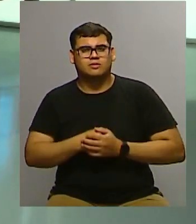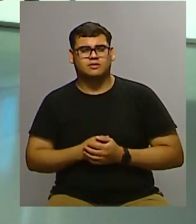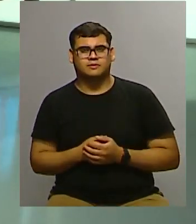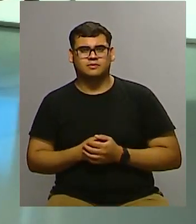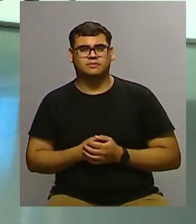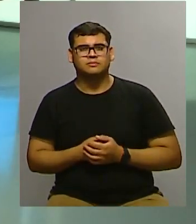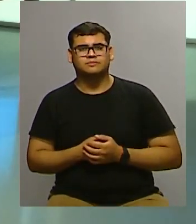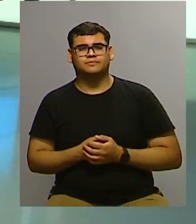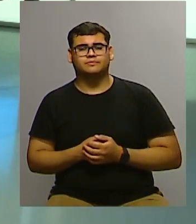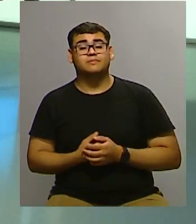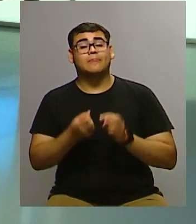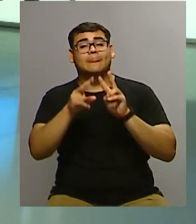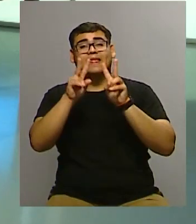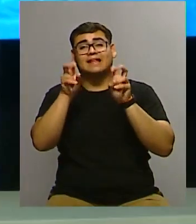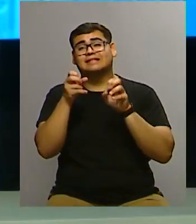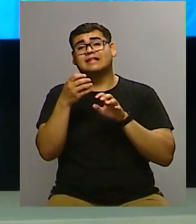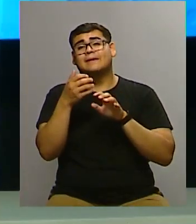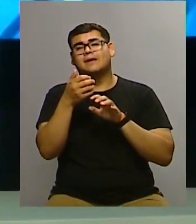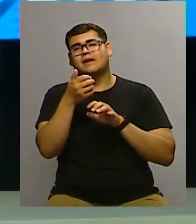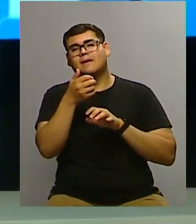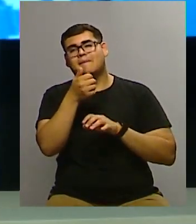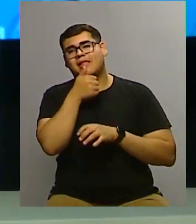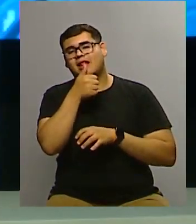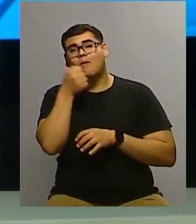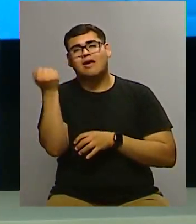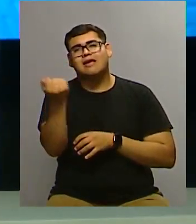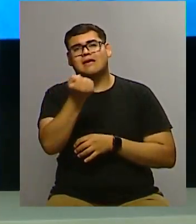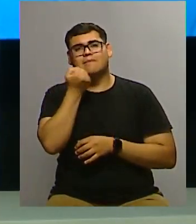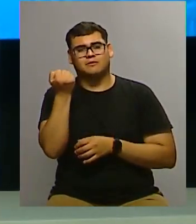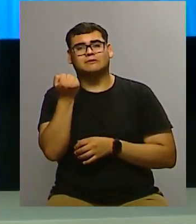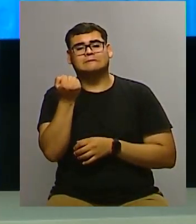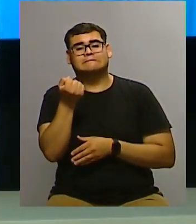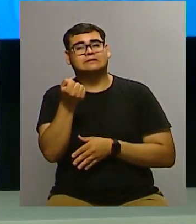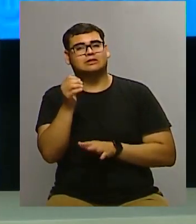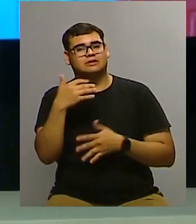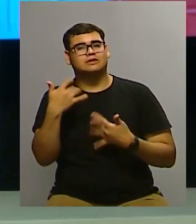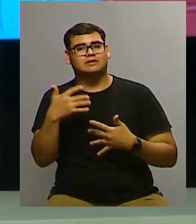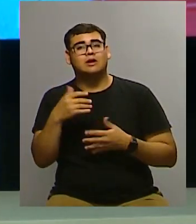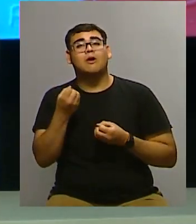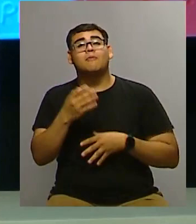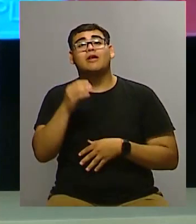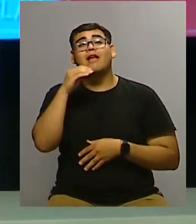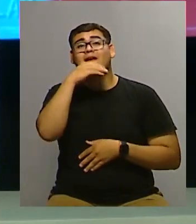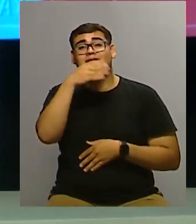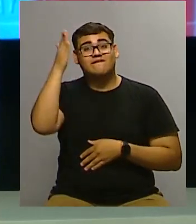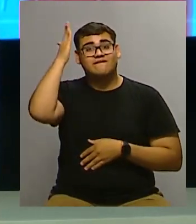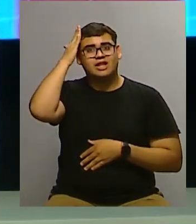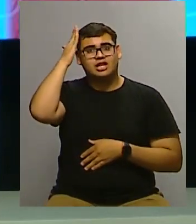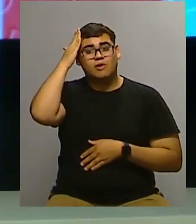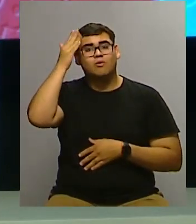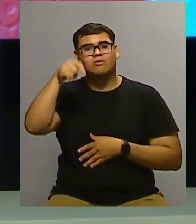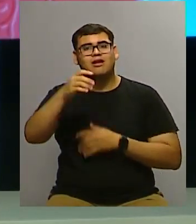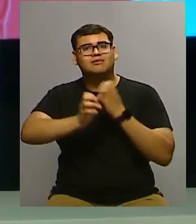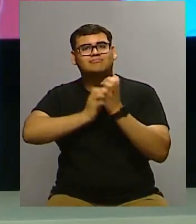El tema del agua es central. La vitivinicultura tiene una ventaja